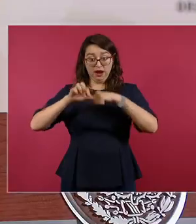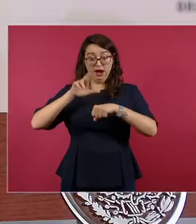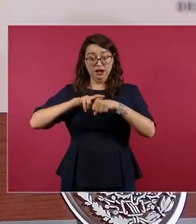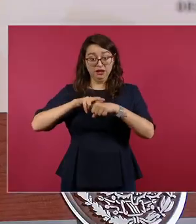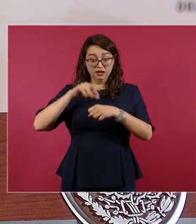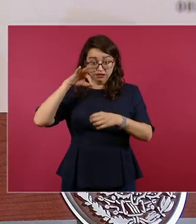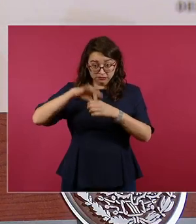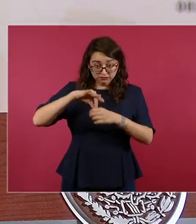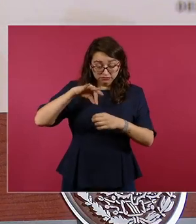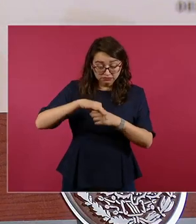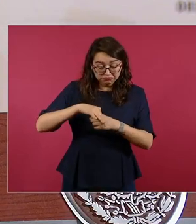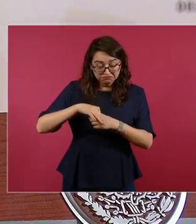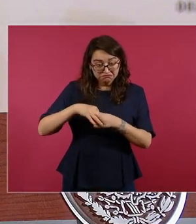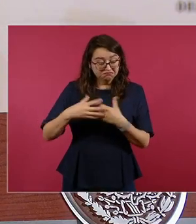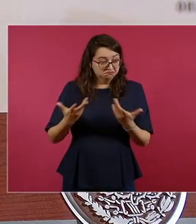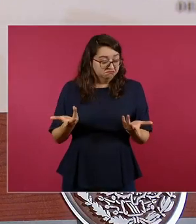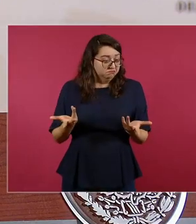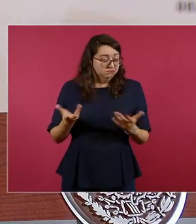Gracias